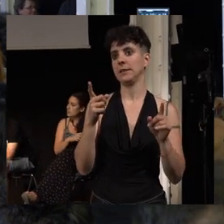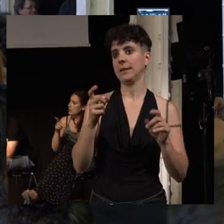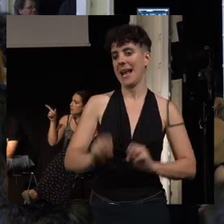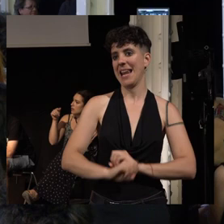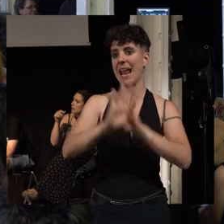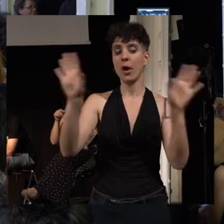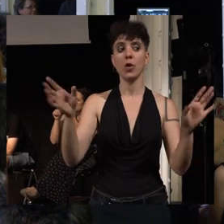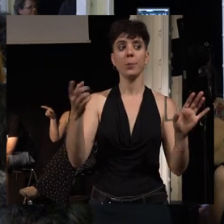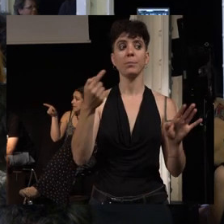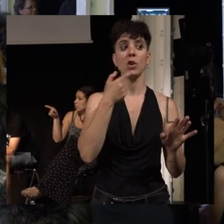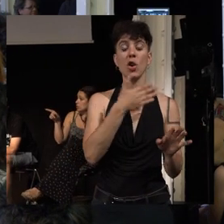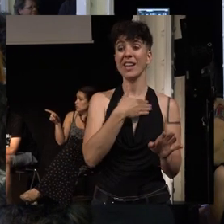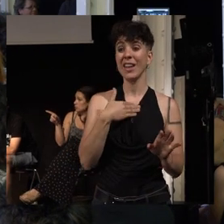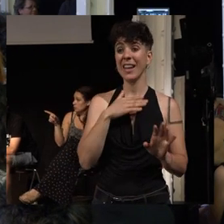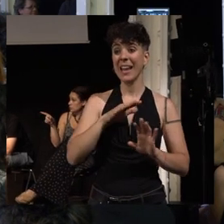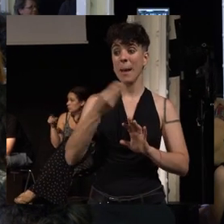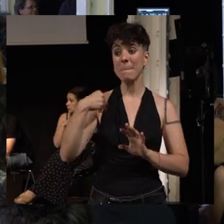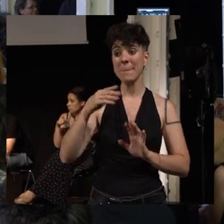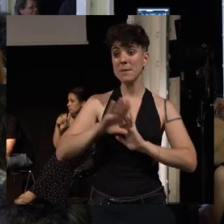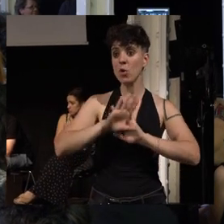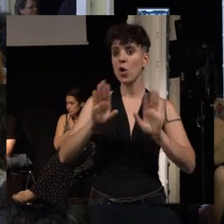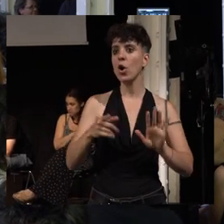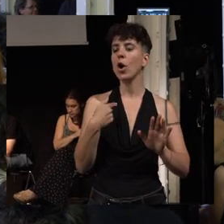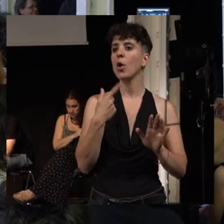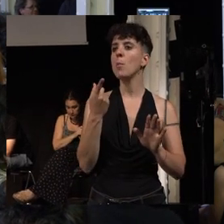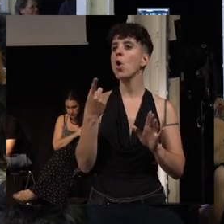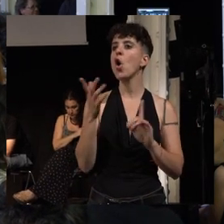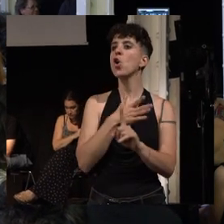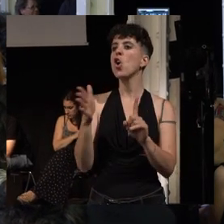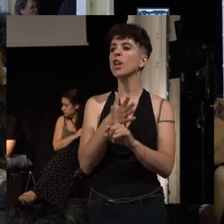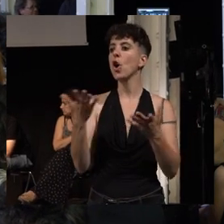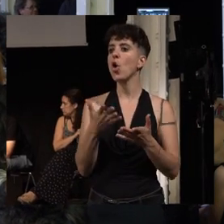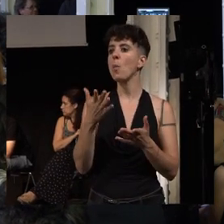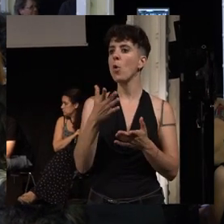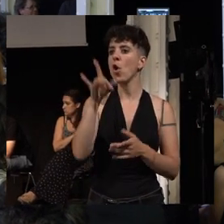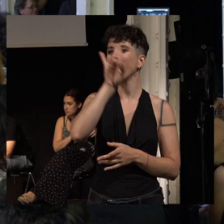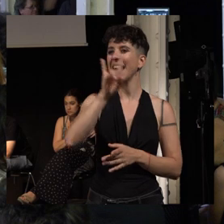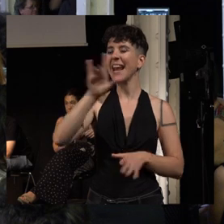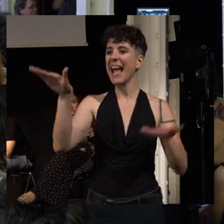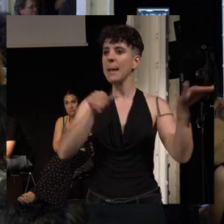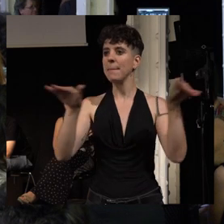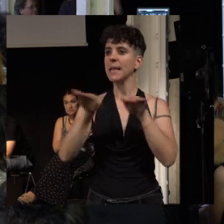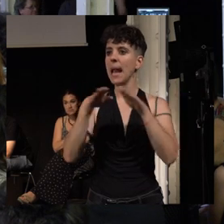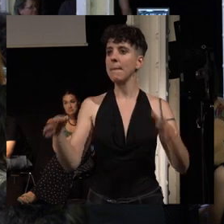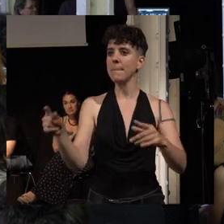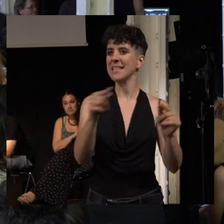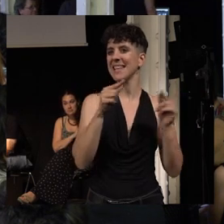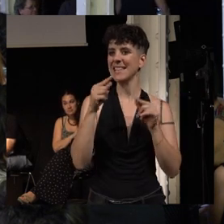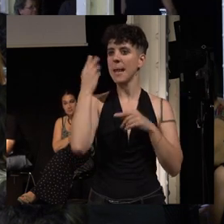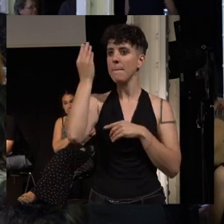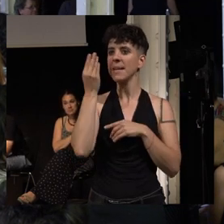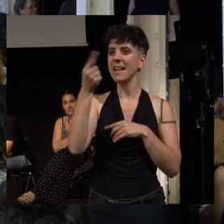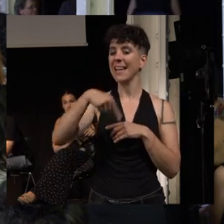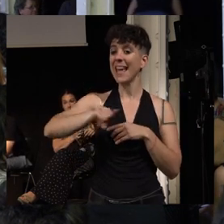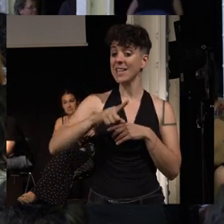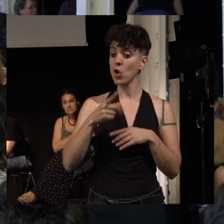Y quiero acabar diciendo que esto no se corrige invitando gente negra a las mesas. No vayan a cometer ese error y no vayan a creer que entonces, para